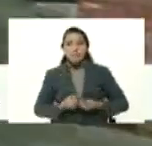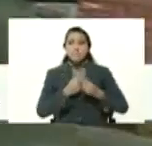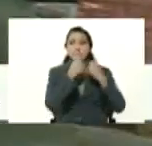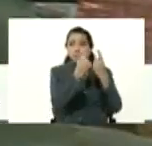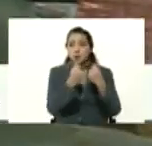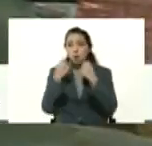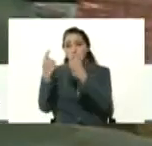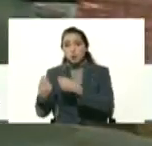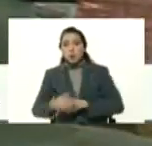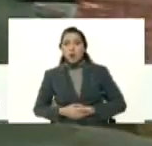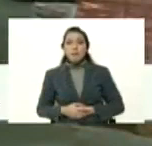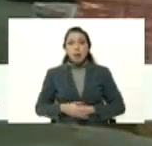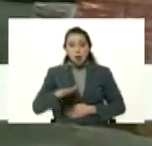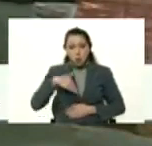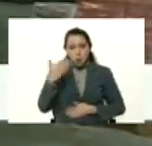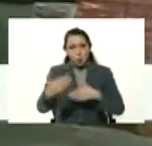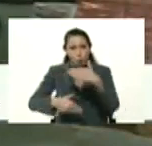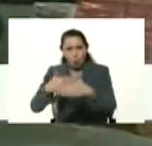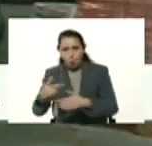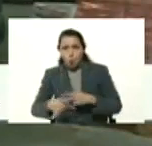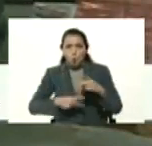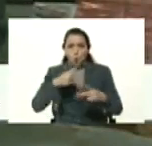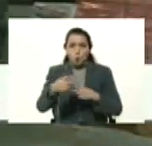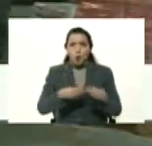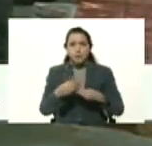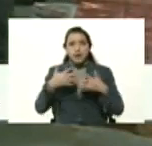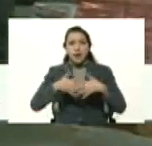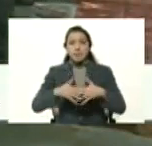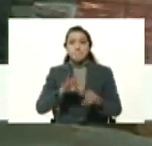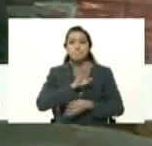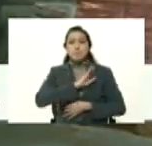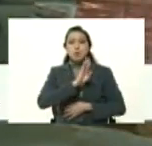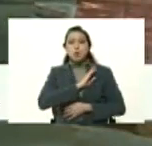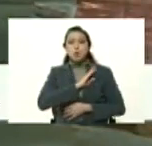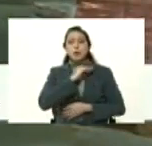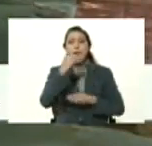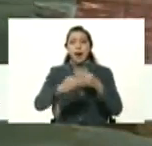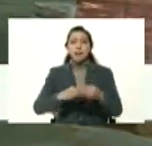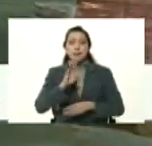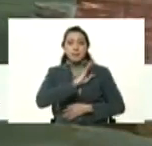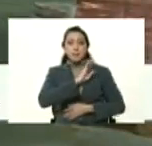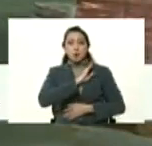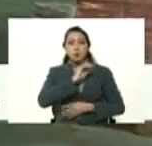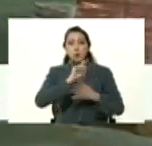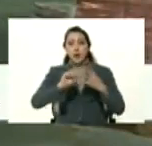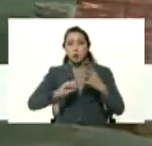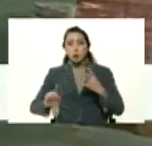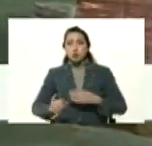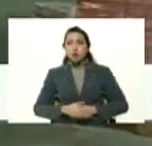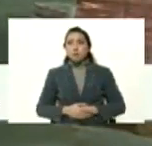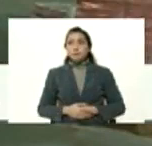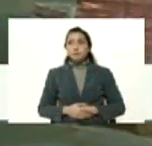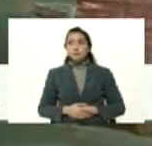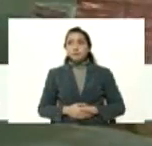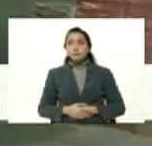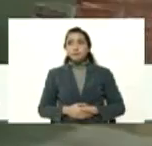poder mantener la producción de sus empresas con sus recursos propios, señor